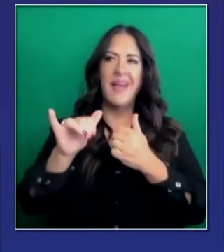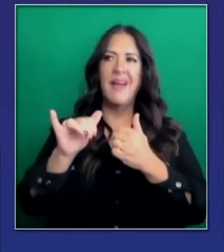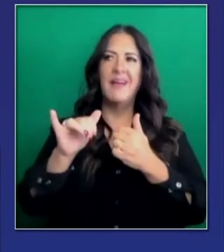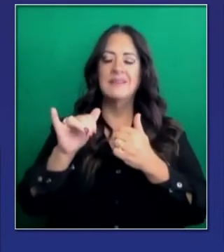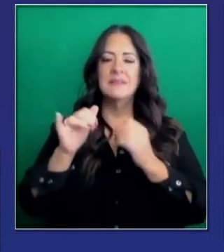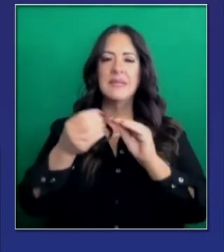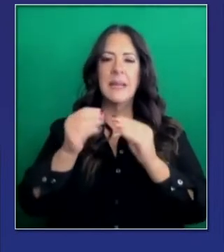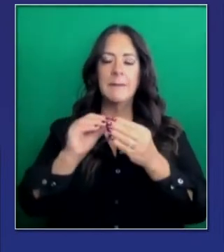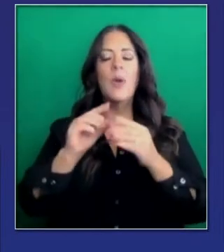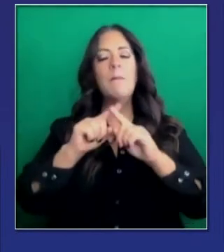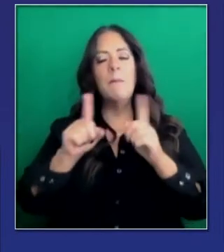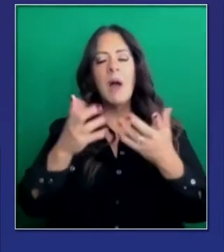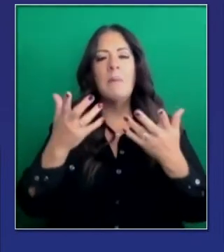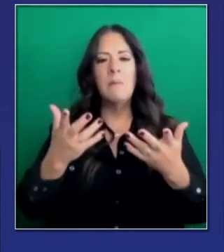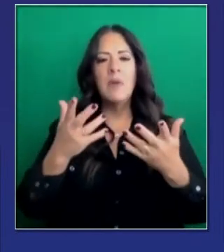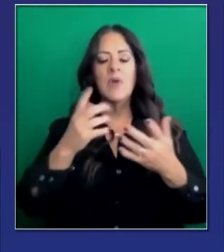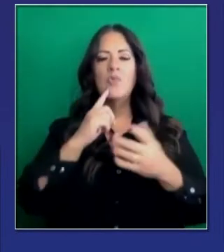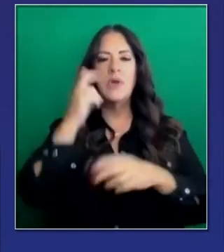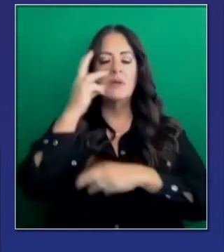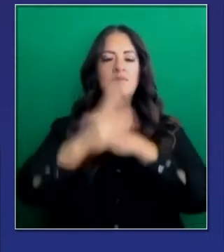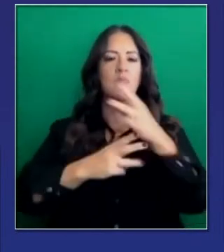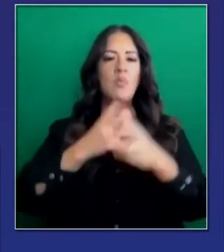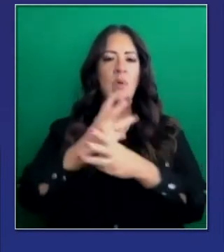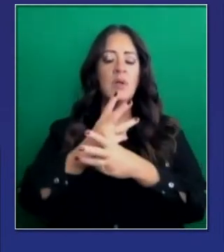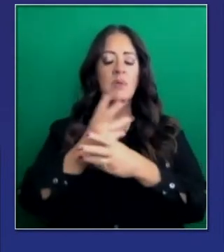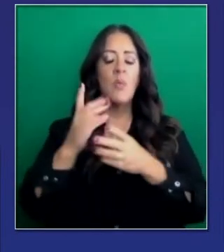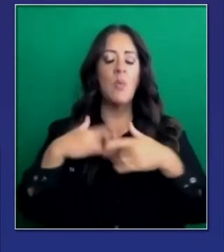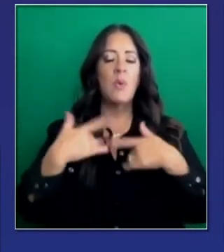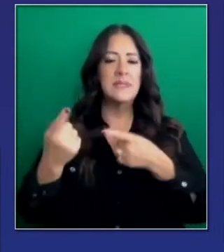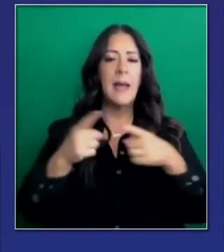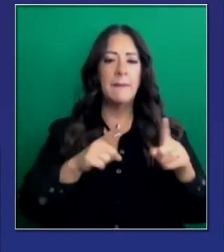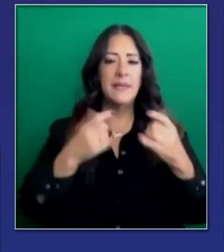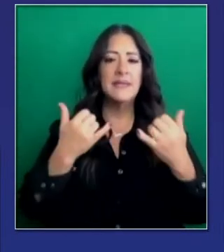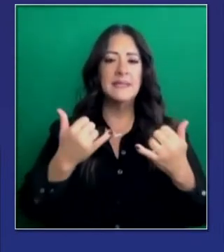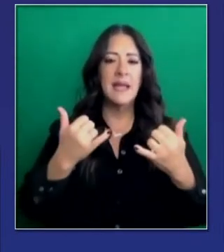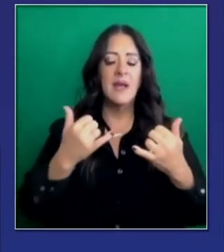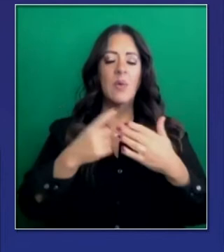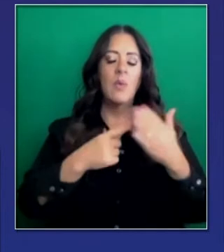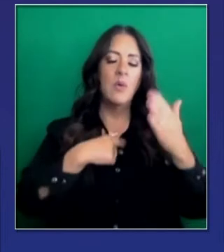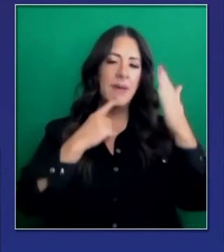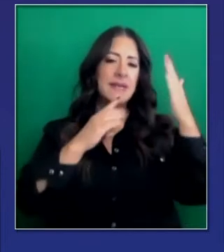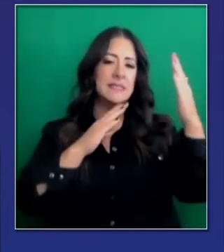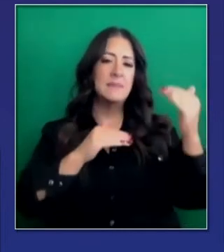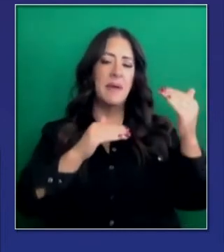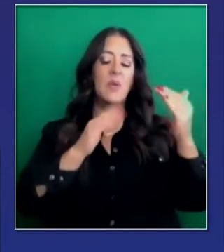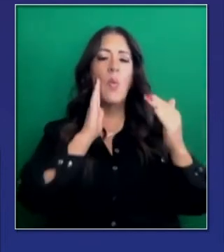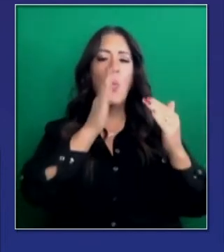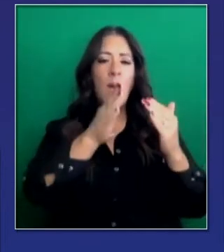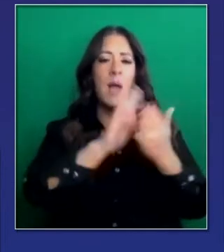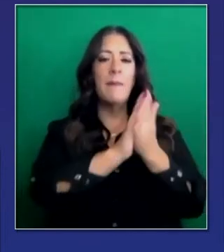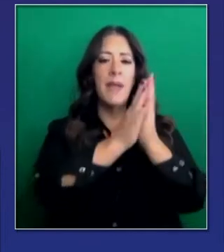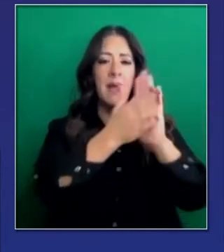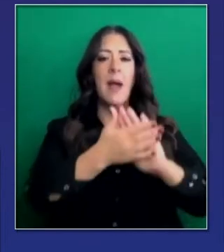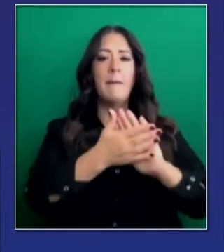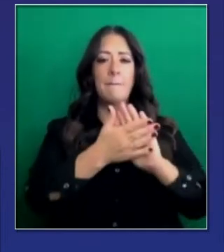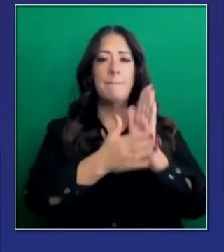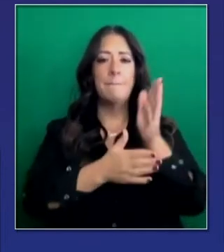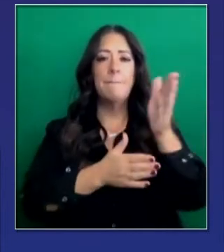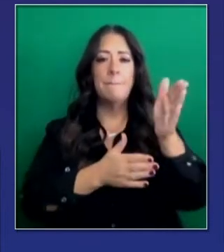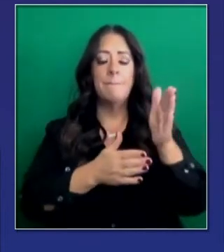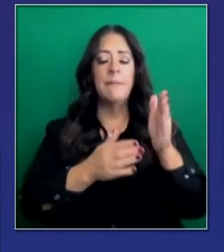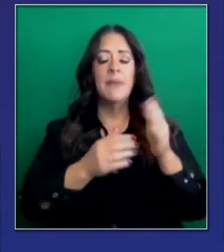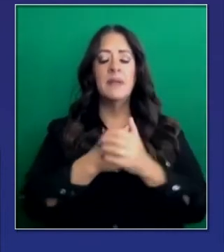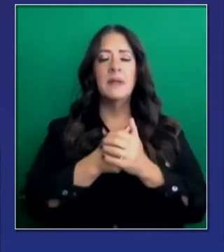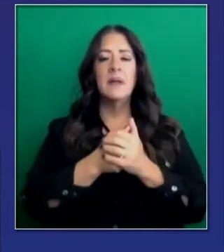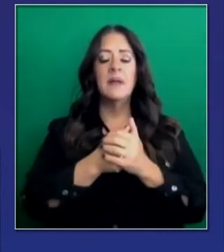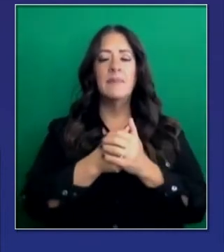realidad y las expectativas de la realidad que se está manifestando en las expectativas que creemos se manifestarán en cuanto a